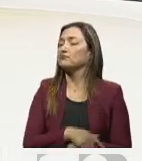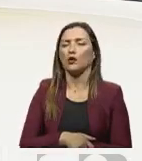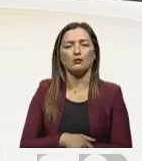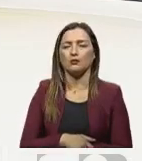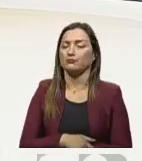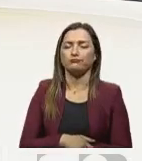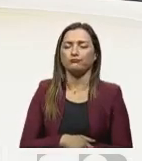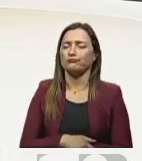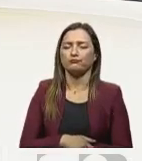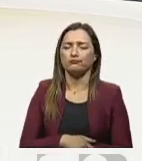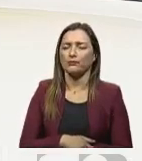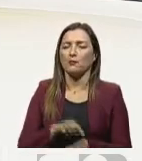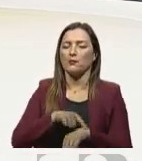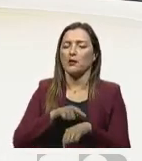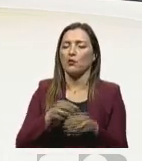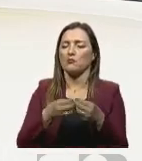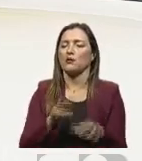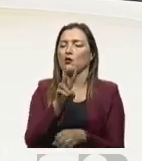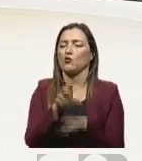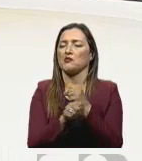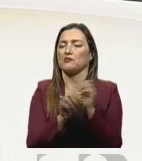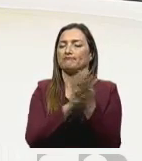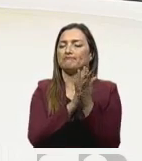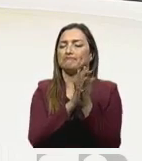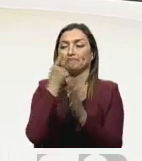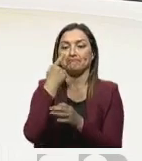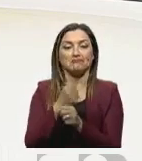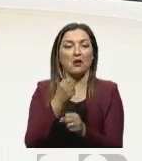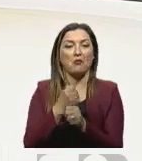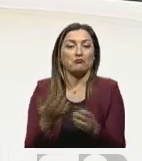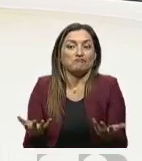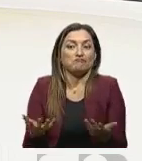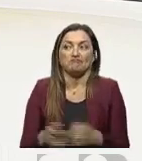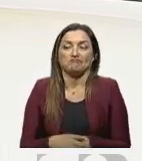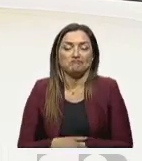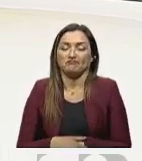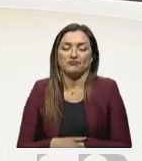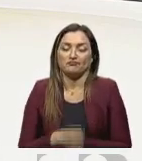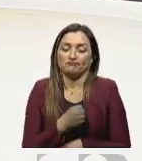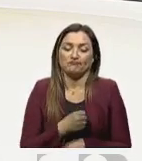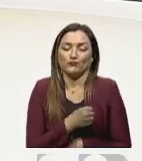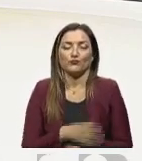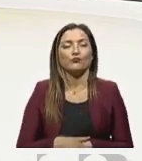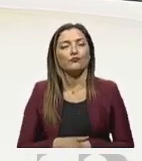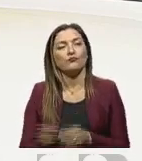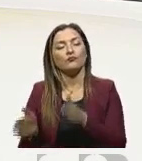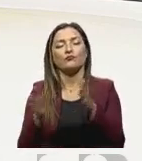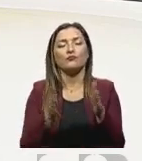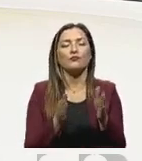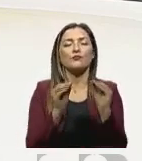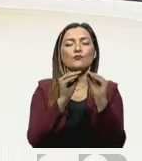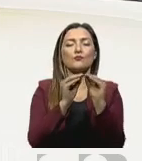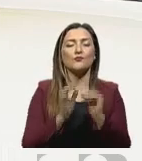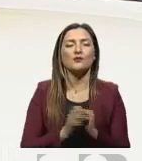han perdido mucho tiempo dos años no se ve el trabajo realmente que realizan nuestros asambleístas es lamentable Pero bueno vamos a seguir